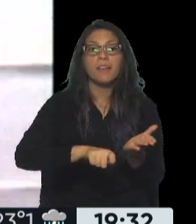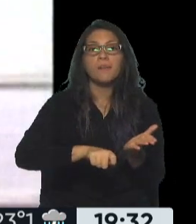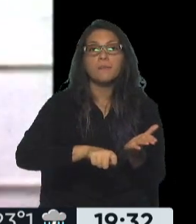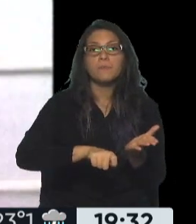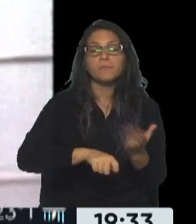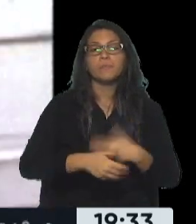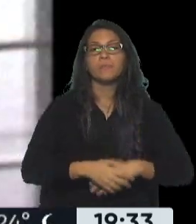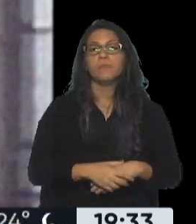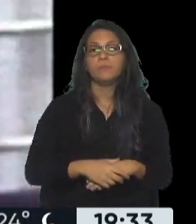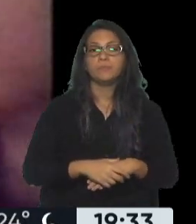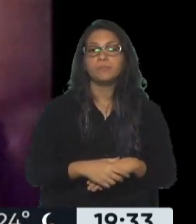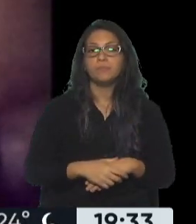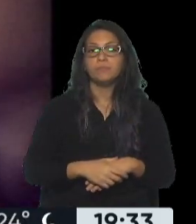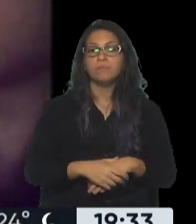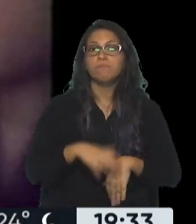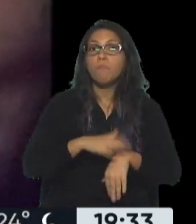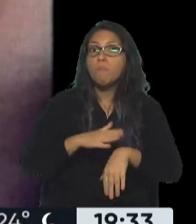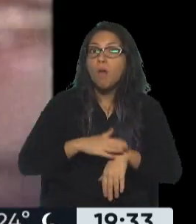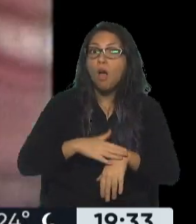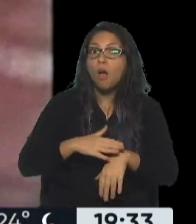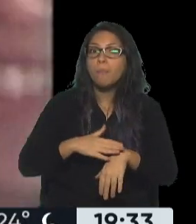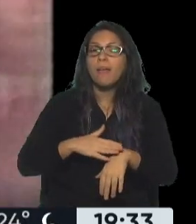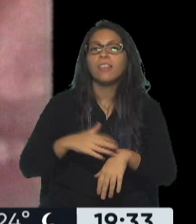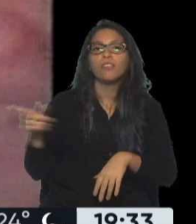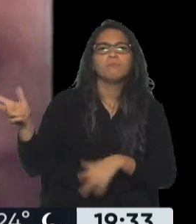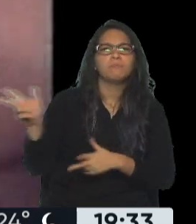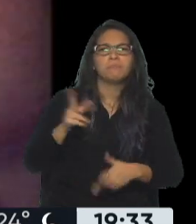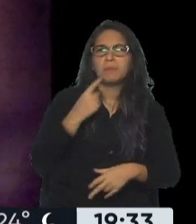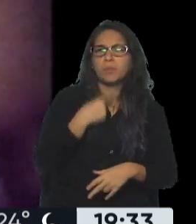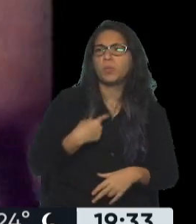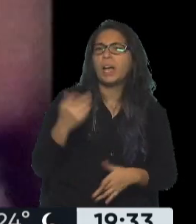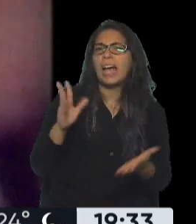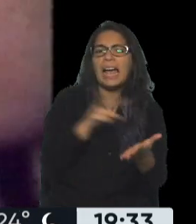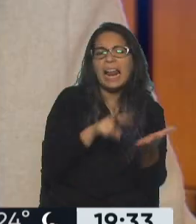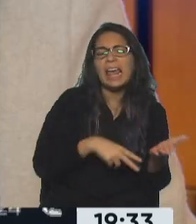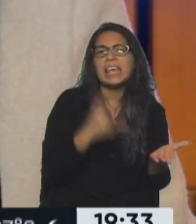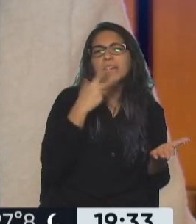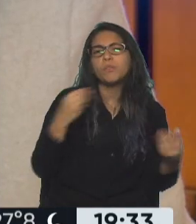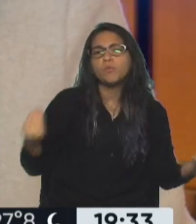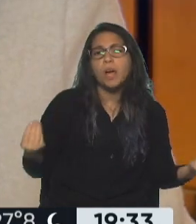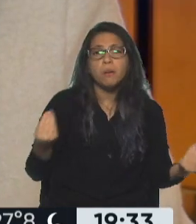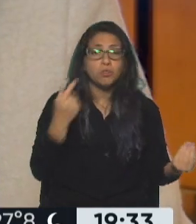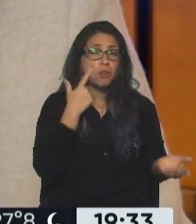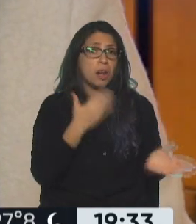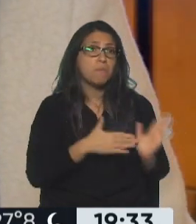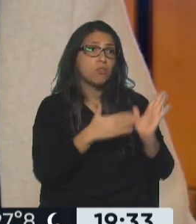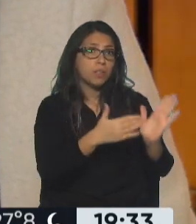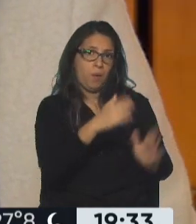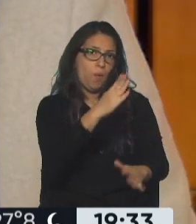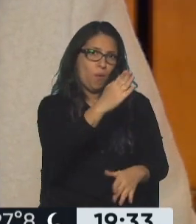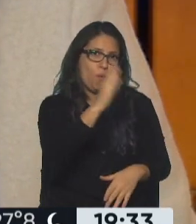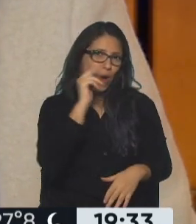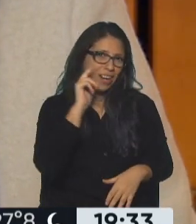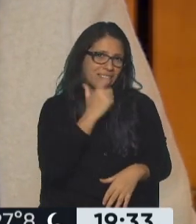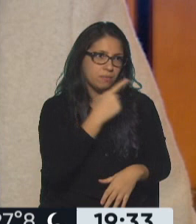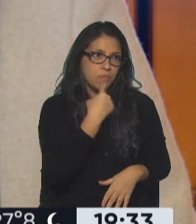digamos el momento me preguntó qué había leído que me gustaba Entonces yo le de Borges Entonces yo le